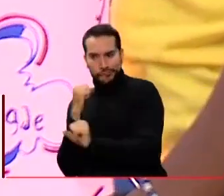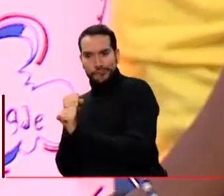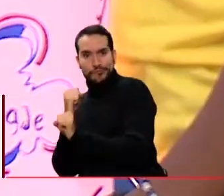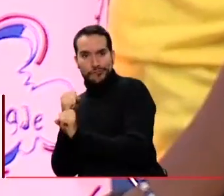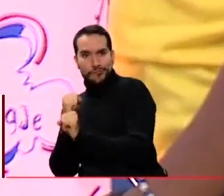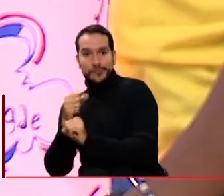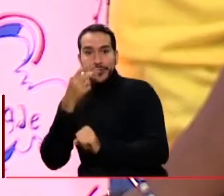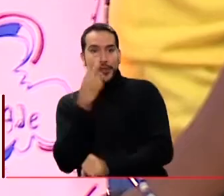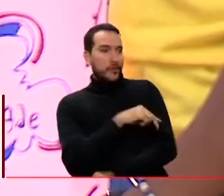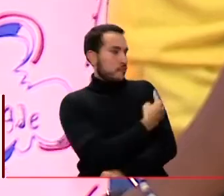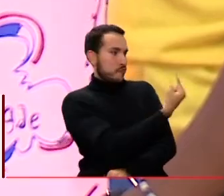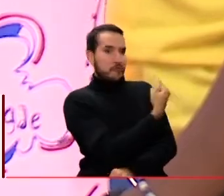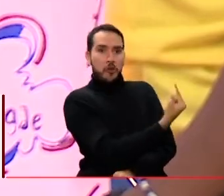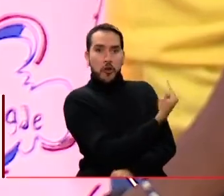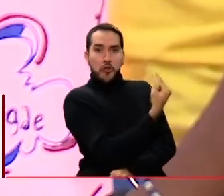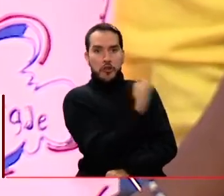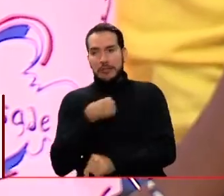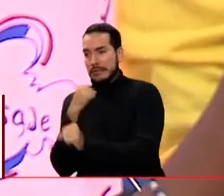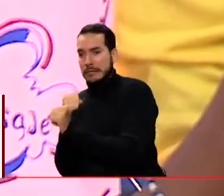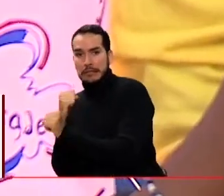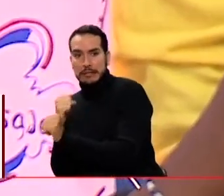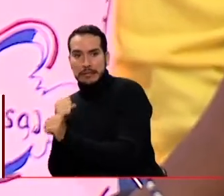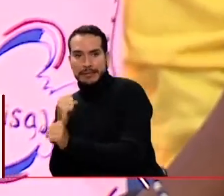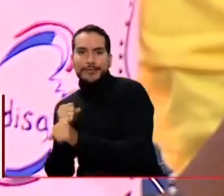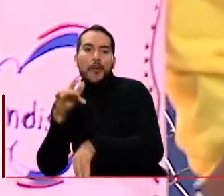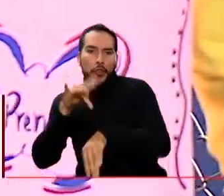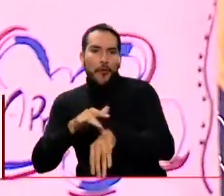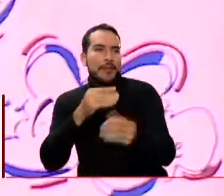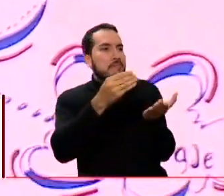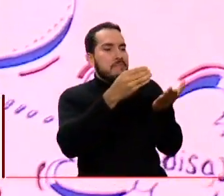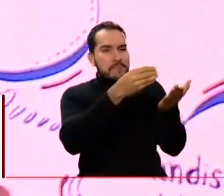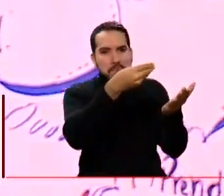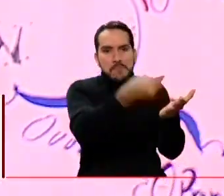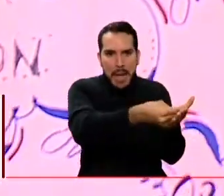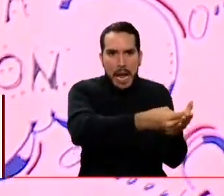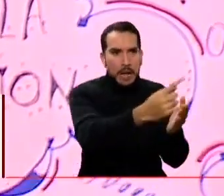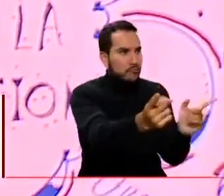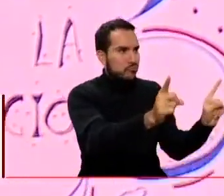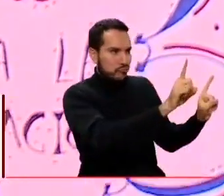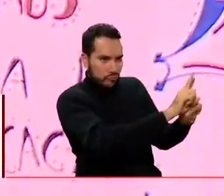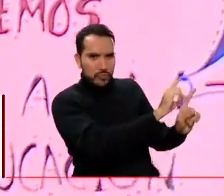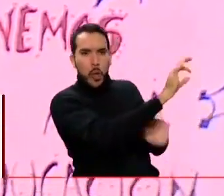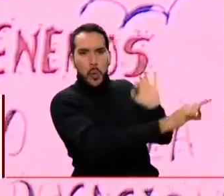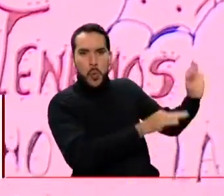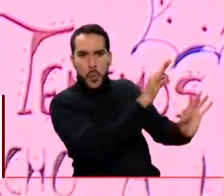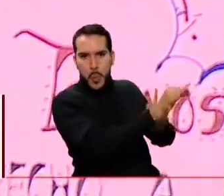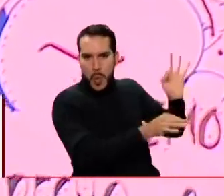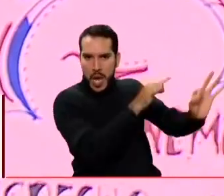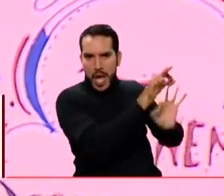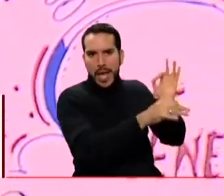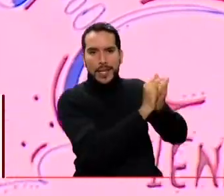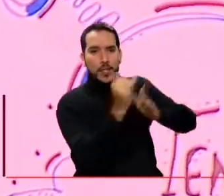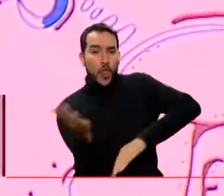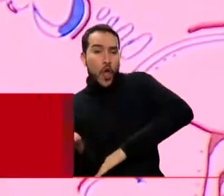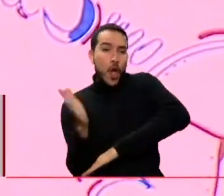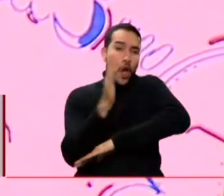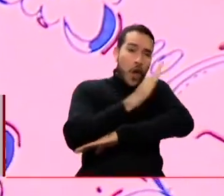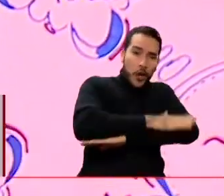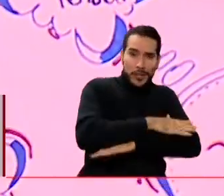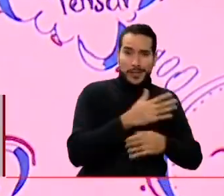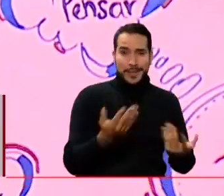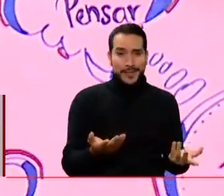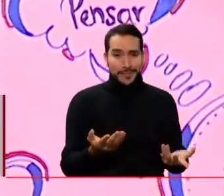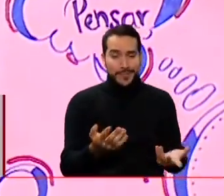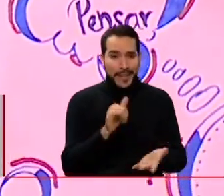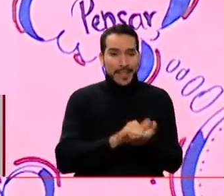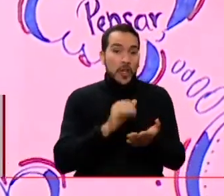dificulta porque mientras que la persona los cuida mediodía, ahorita hay que cuidarlo el día completo y los niños no se hallan en qué hacer, nos preguntan papi cuándo